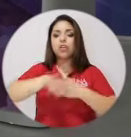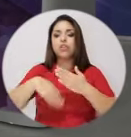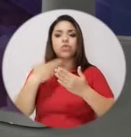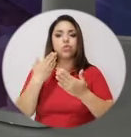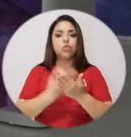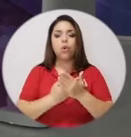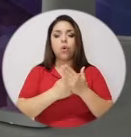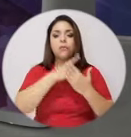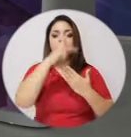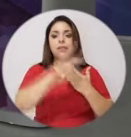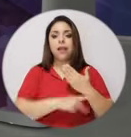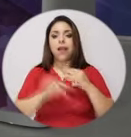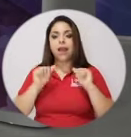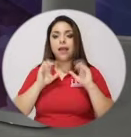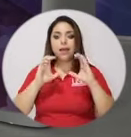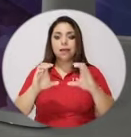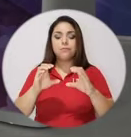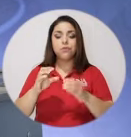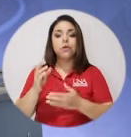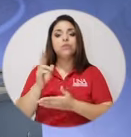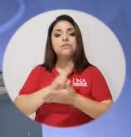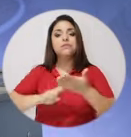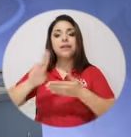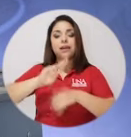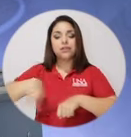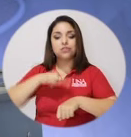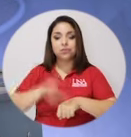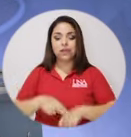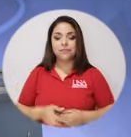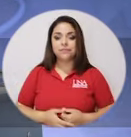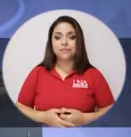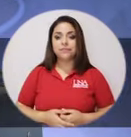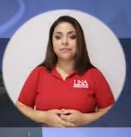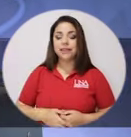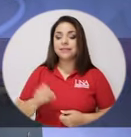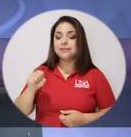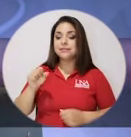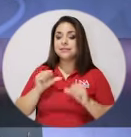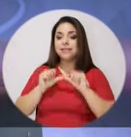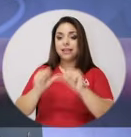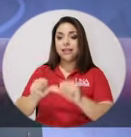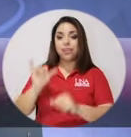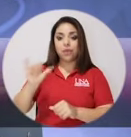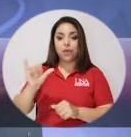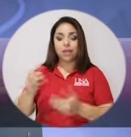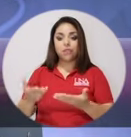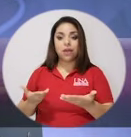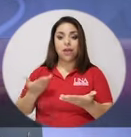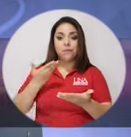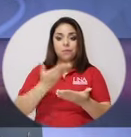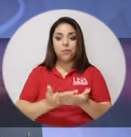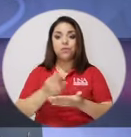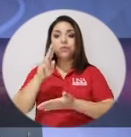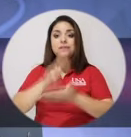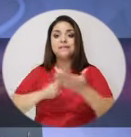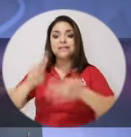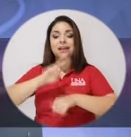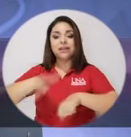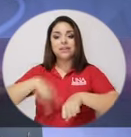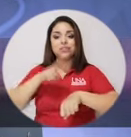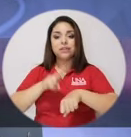toda la oferta académica que tenemos en la Universidad Nacional. Sí, siguiendo sobre estos aportes, la Universidad Nacional